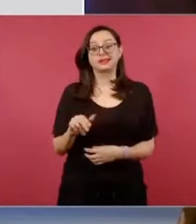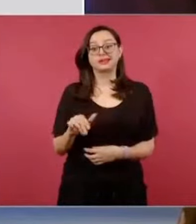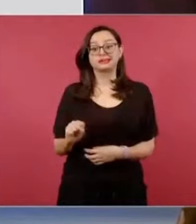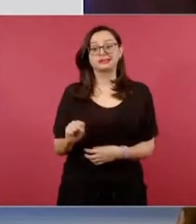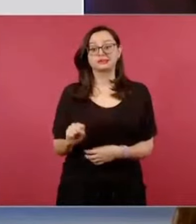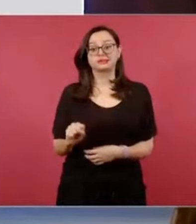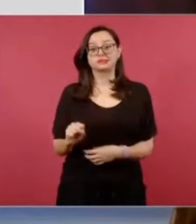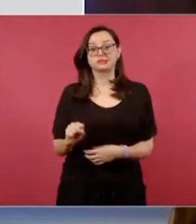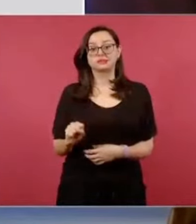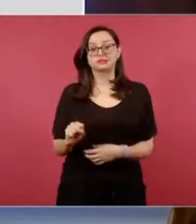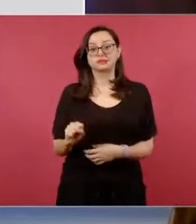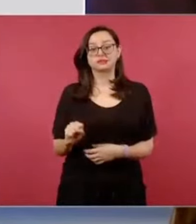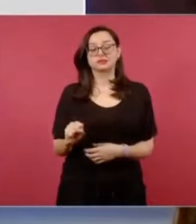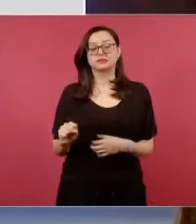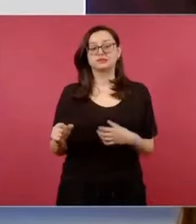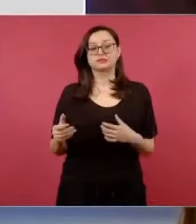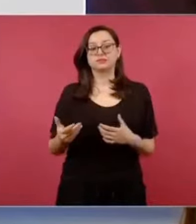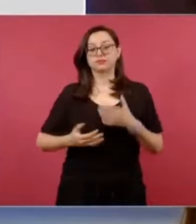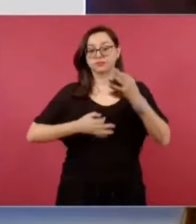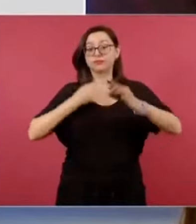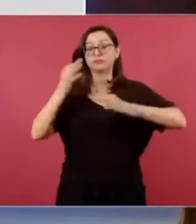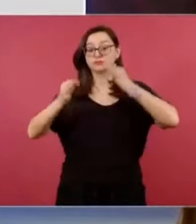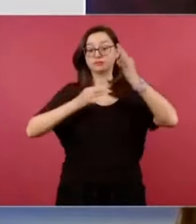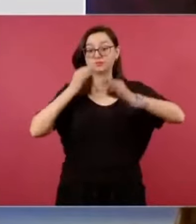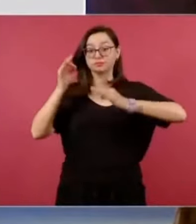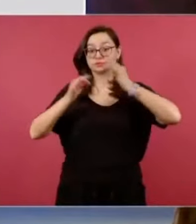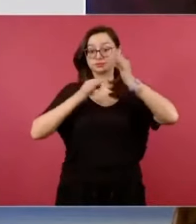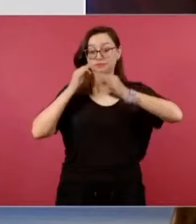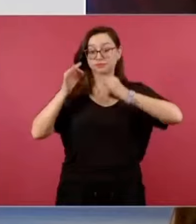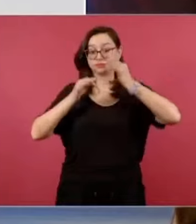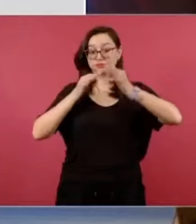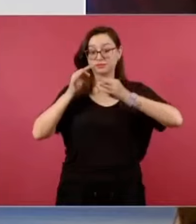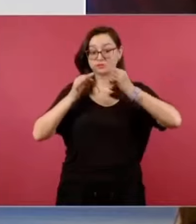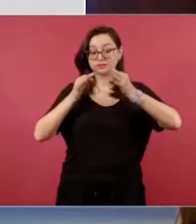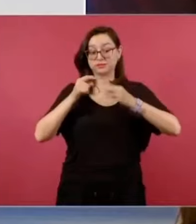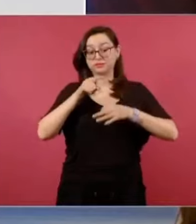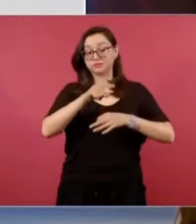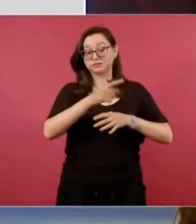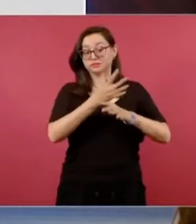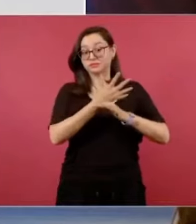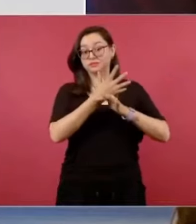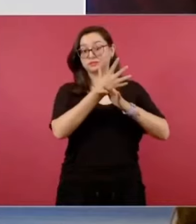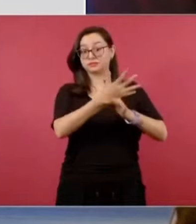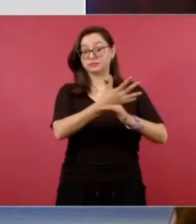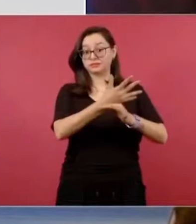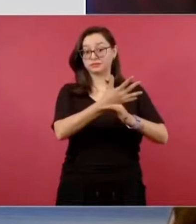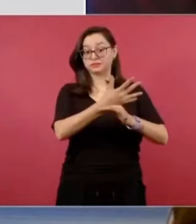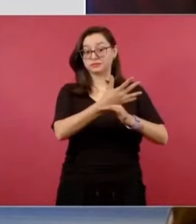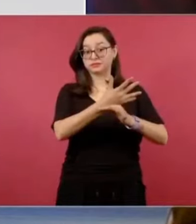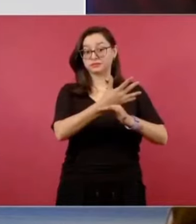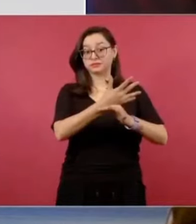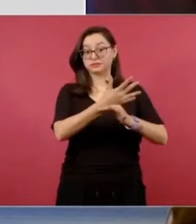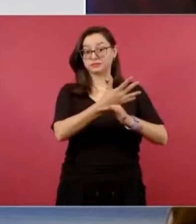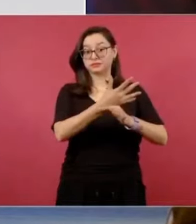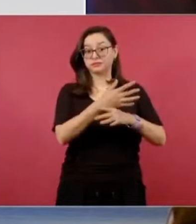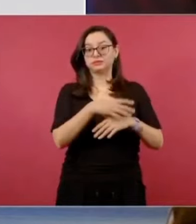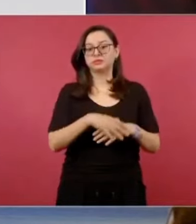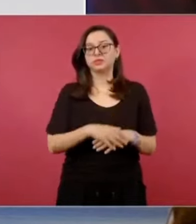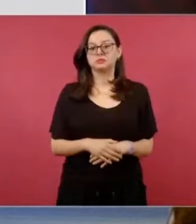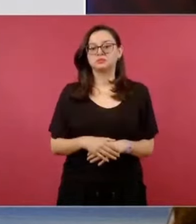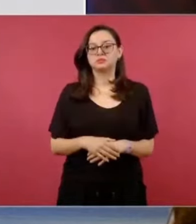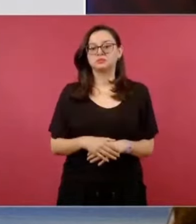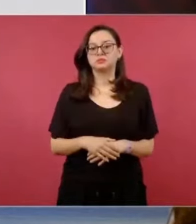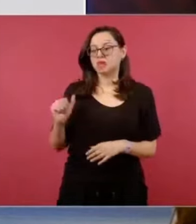en la campaña decía que íbamos nosotros a terminar con la